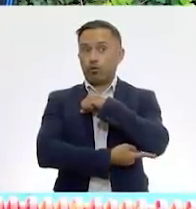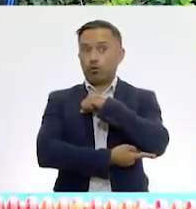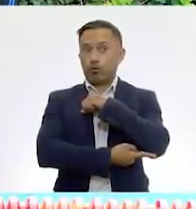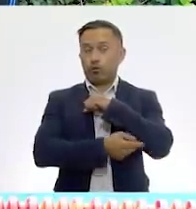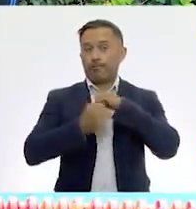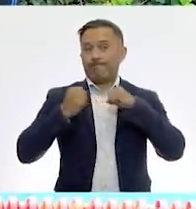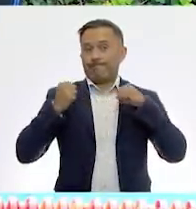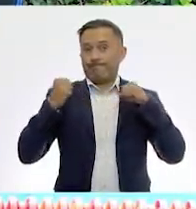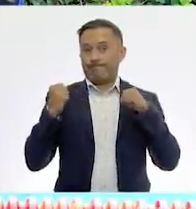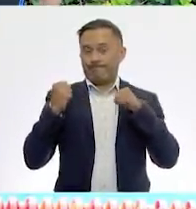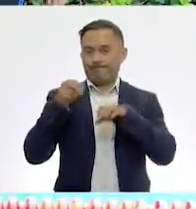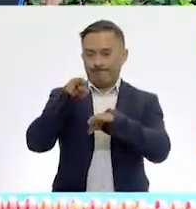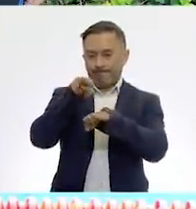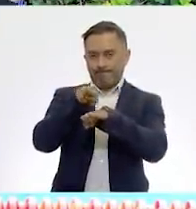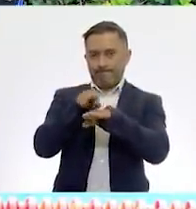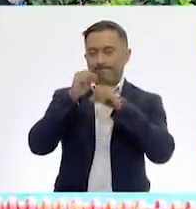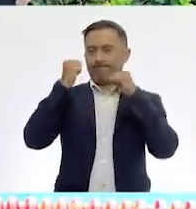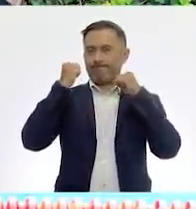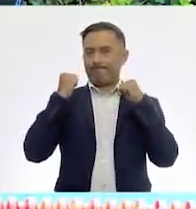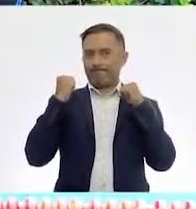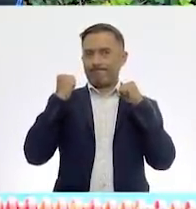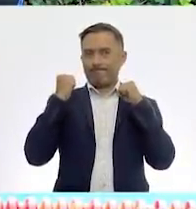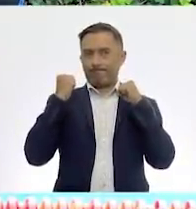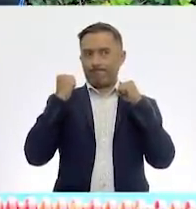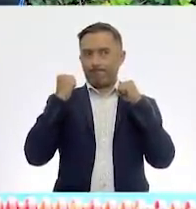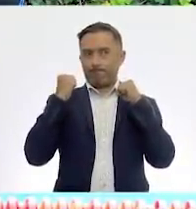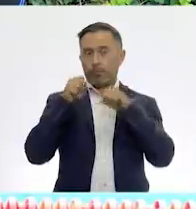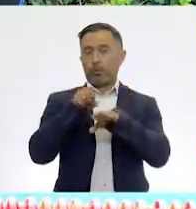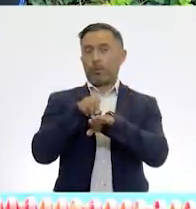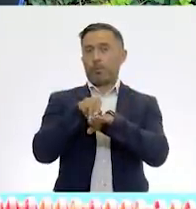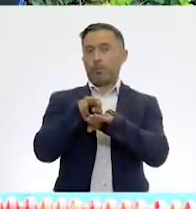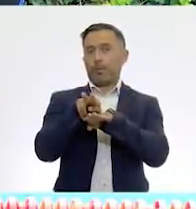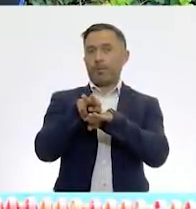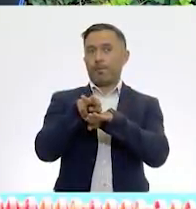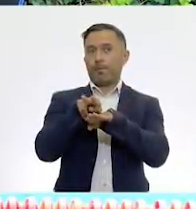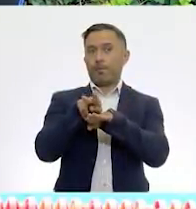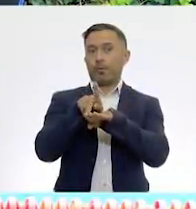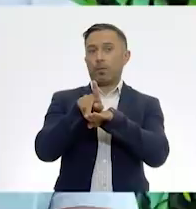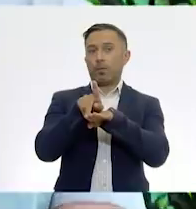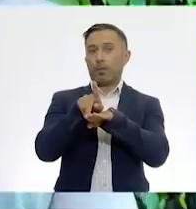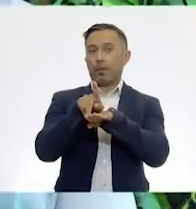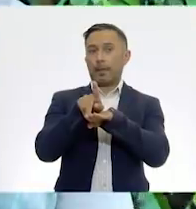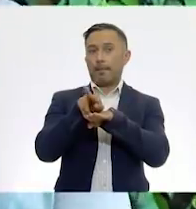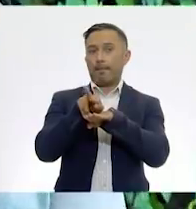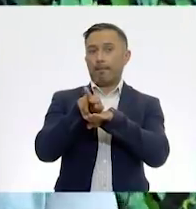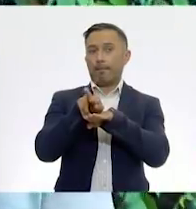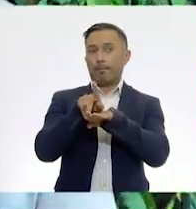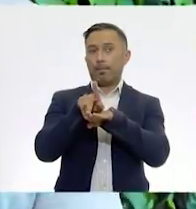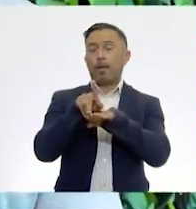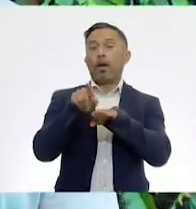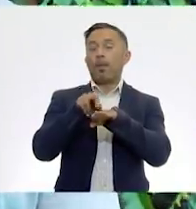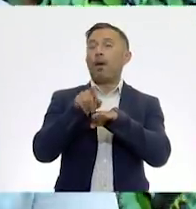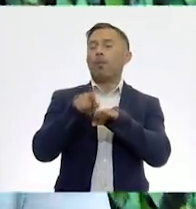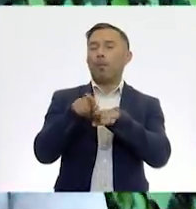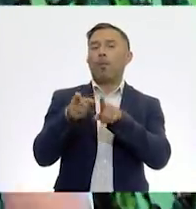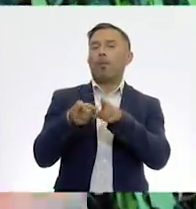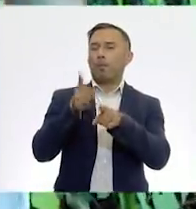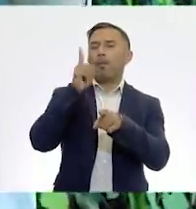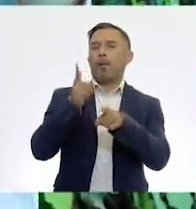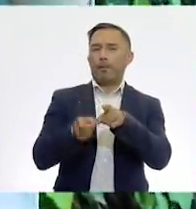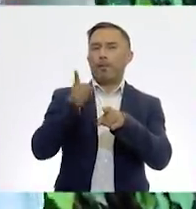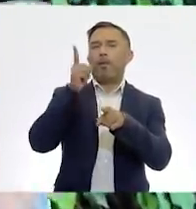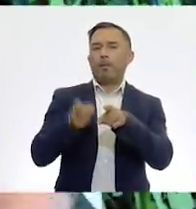el suelo y nos vamos a estirar las piernas. Lo que vamos a hacer es elevar una pierna 10 veces y